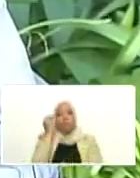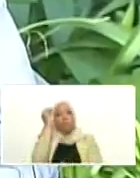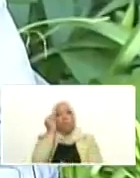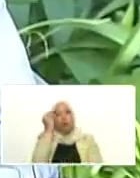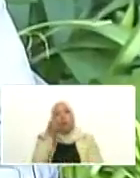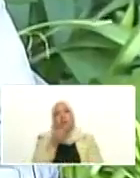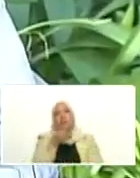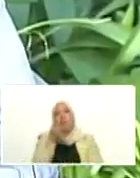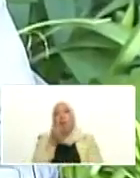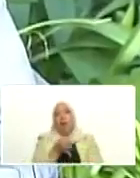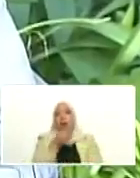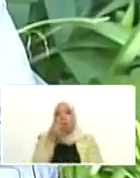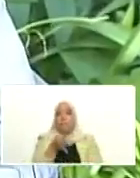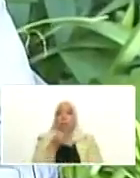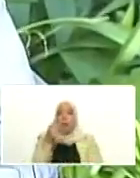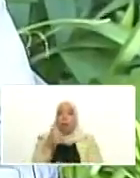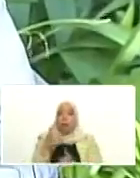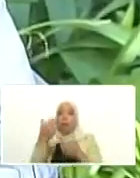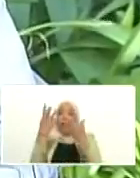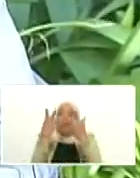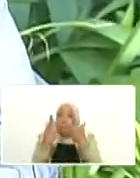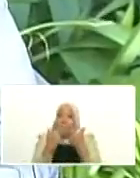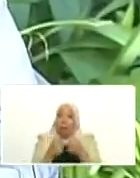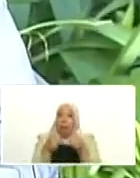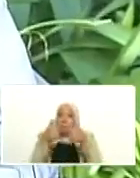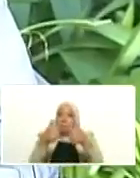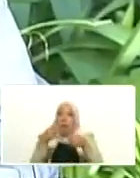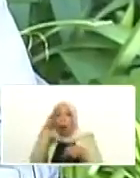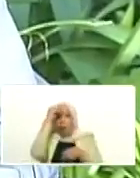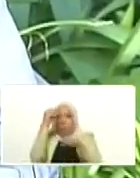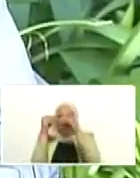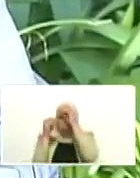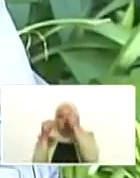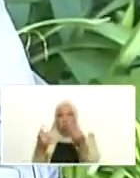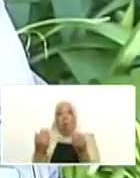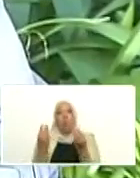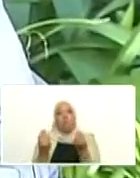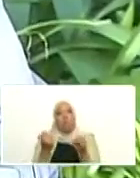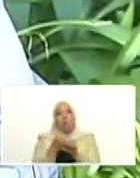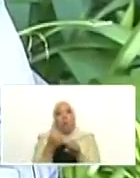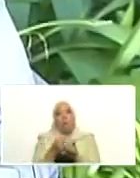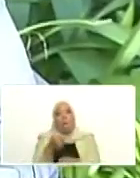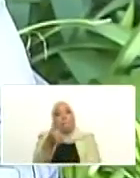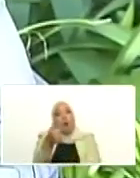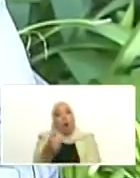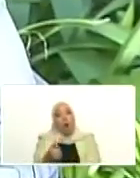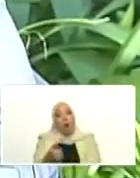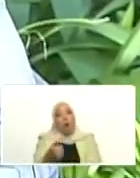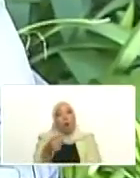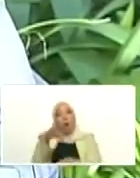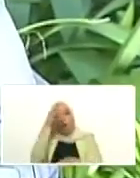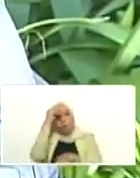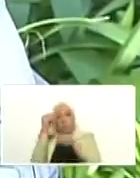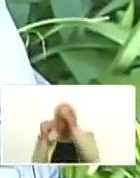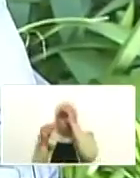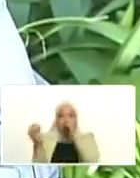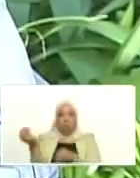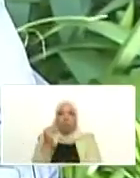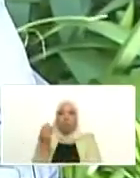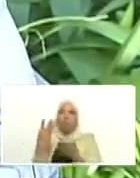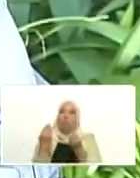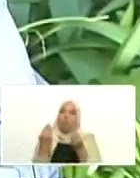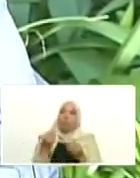siempre bien administrados. Hemos aprendido a hacer mucho con poco y hemos aprendido a hacer